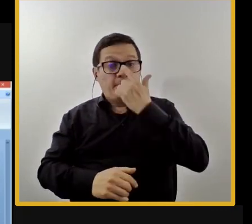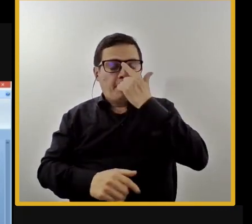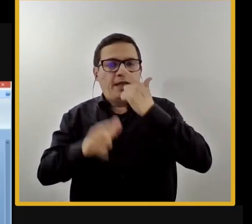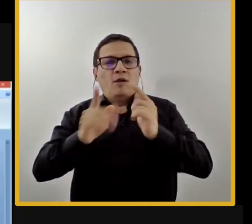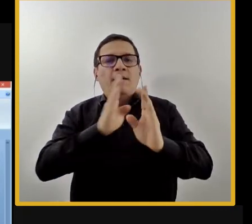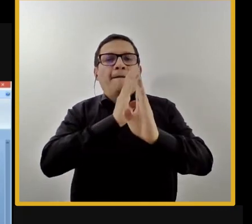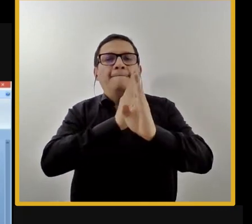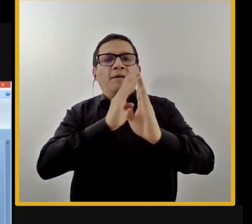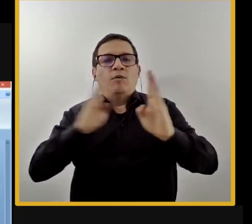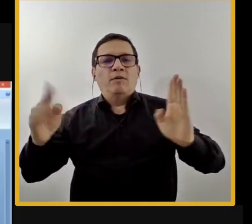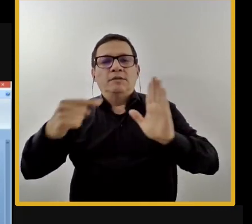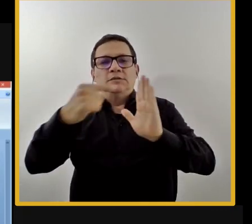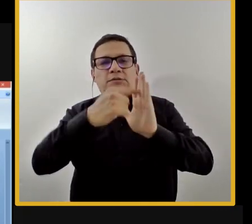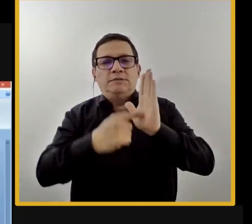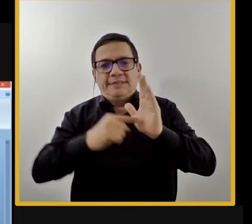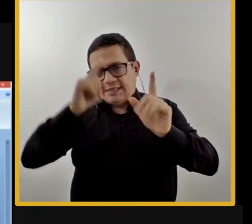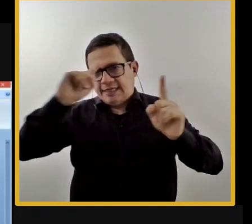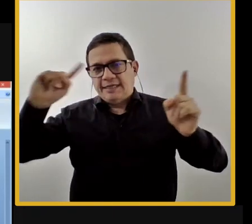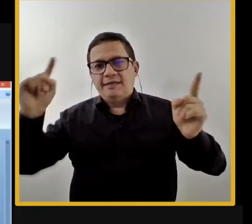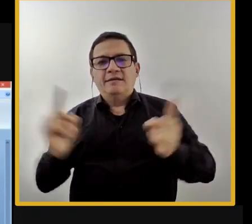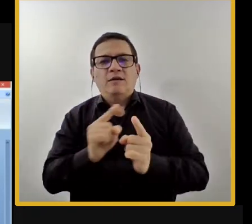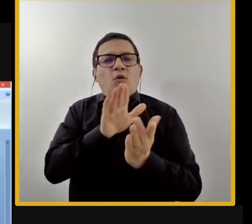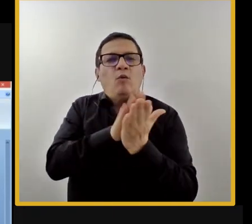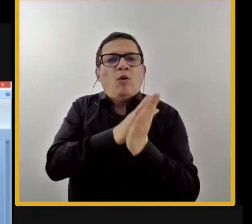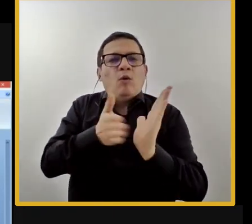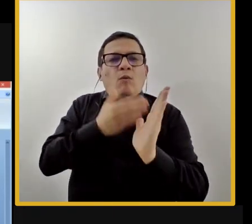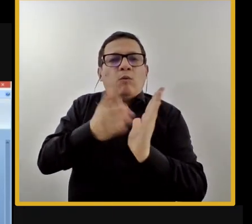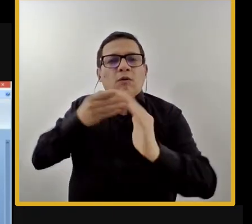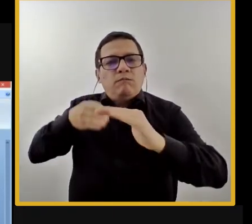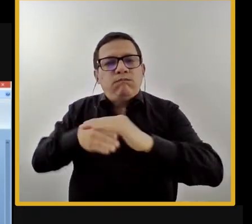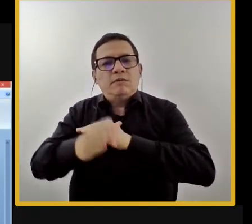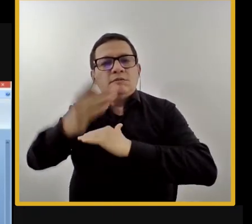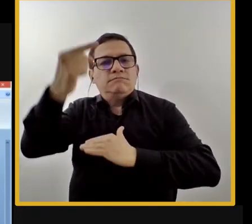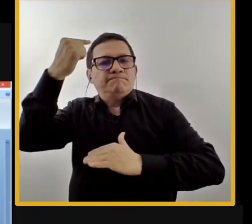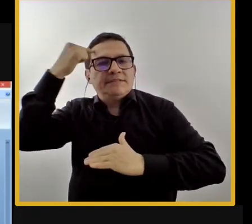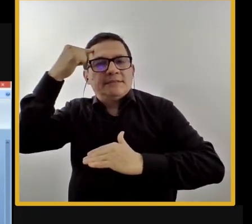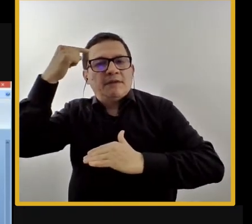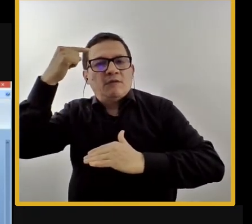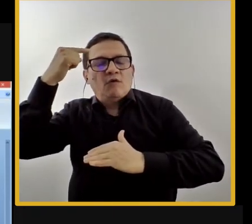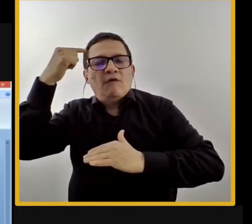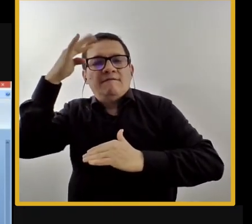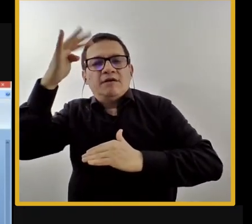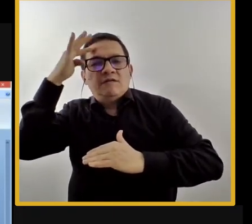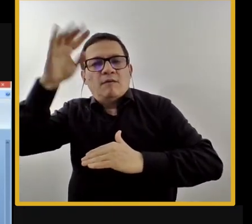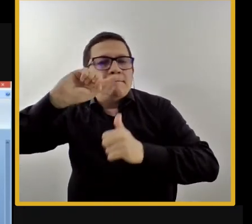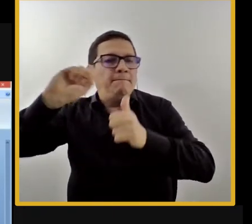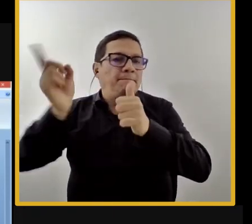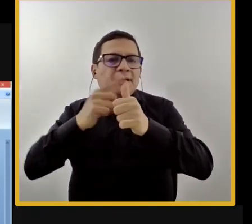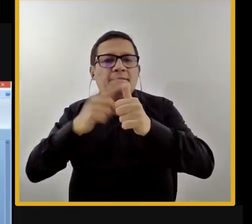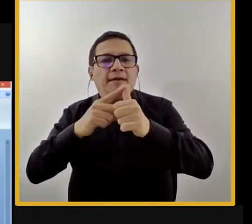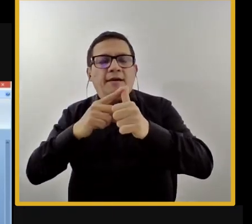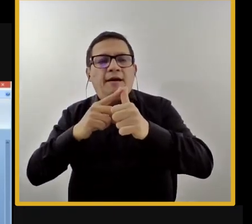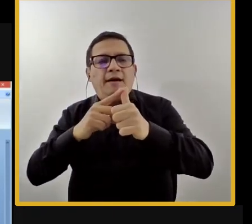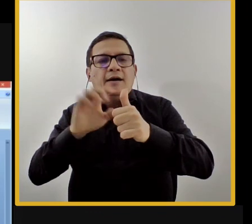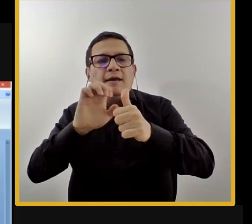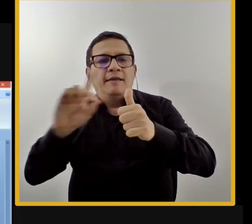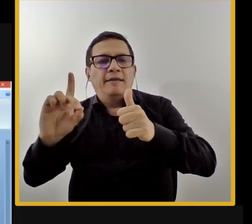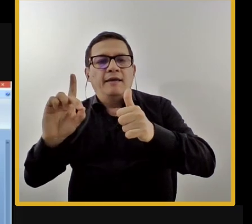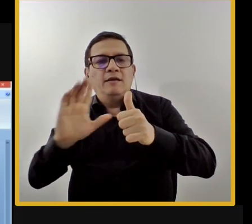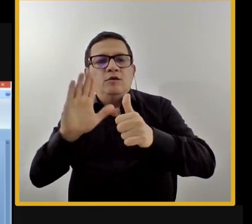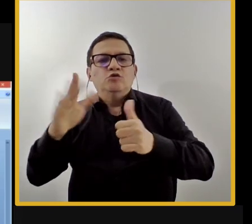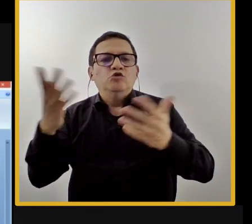para este resumen es el Manual de Introducción al Pensamiento Filosófico, su primera edición, La